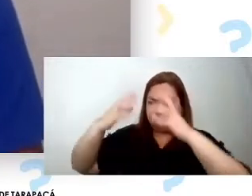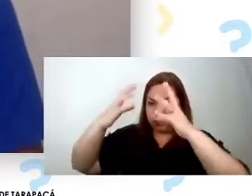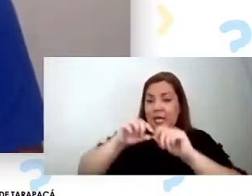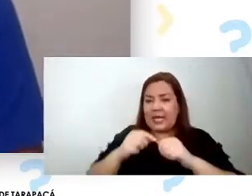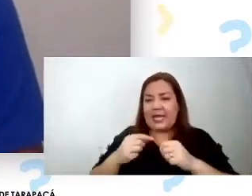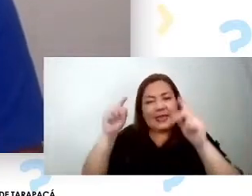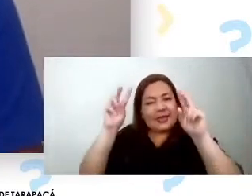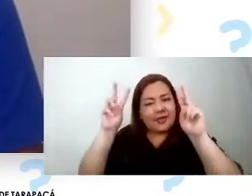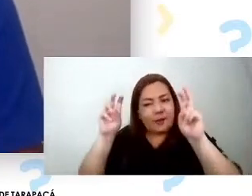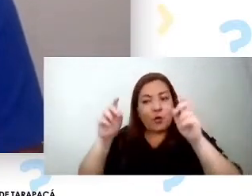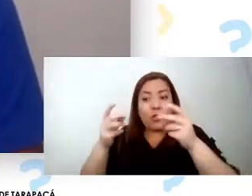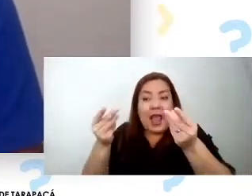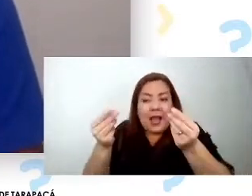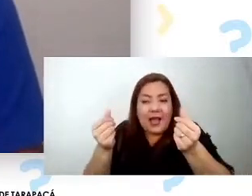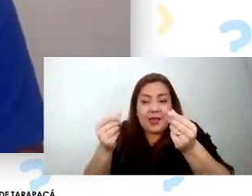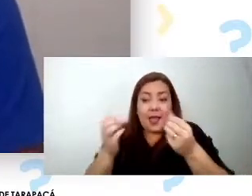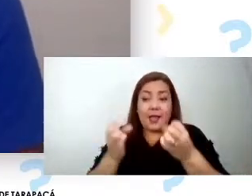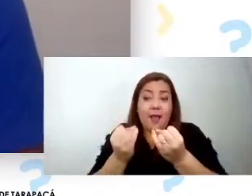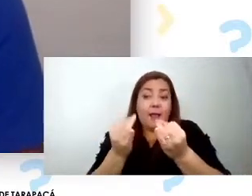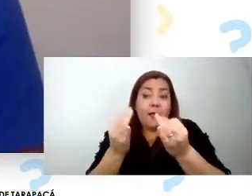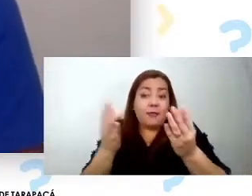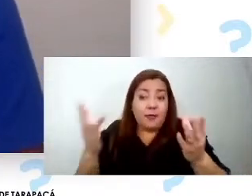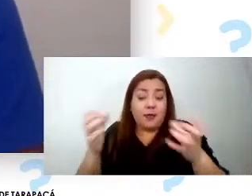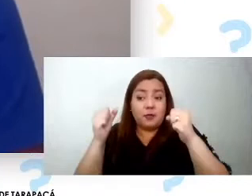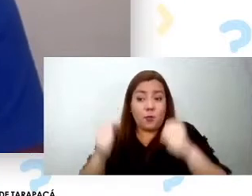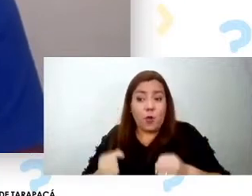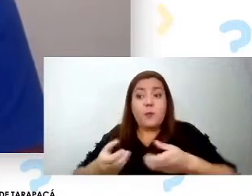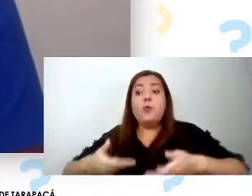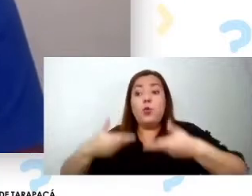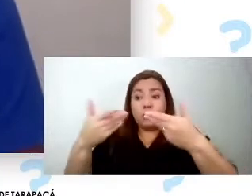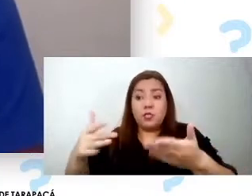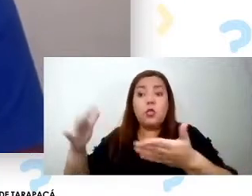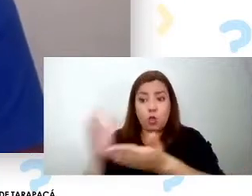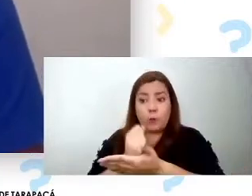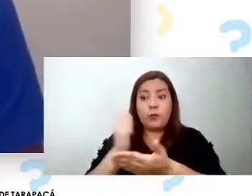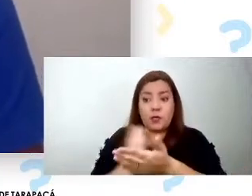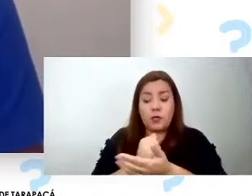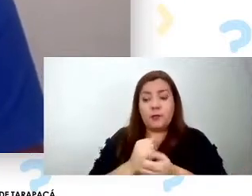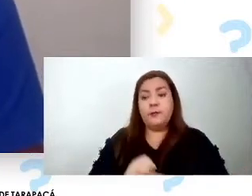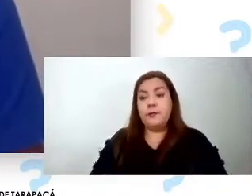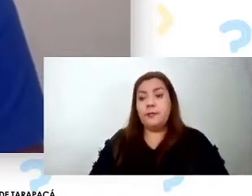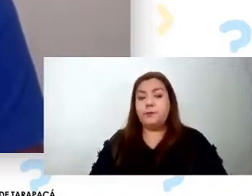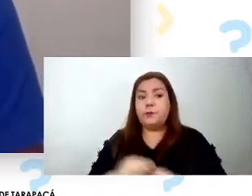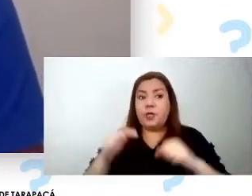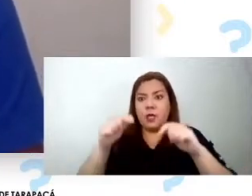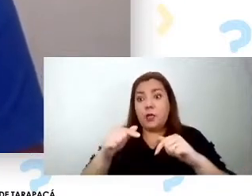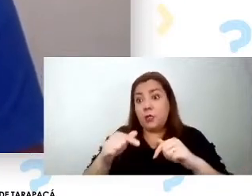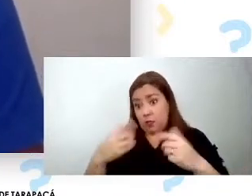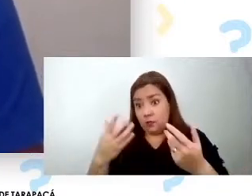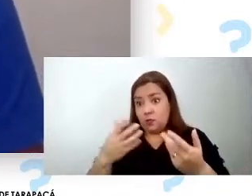la cantidad que se puede producir y obtener en base a este recurso?